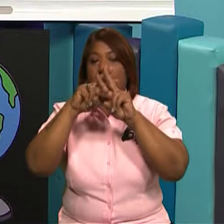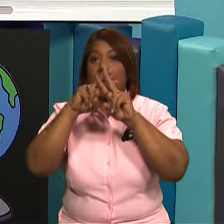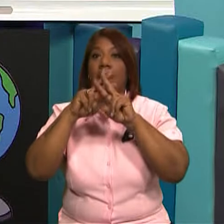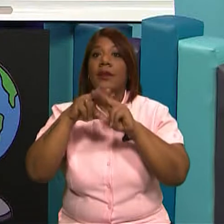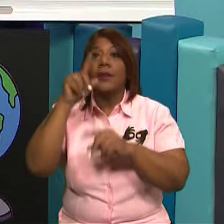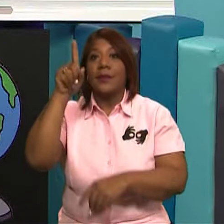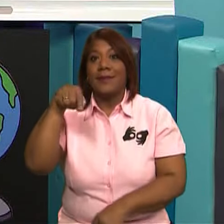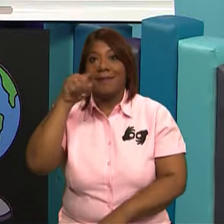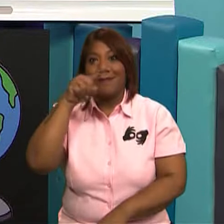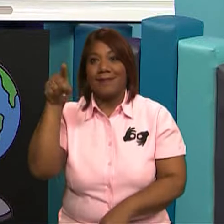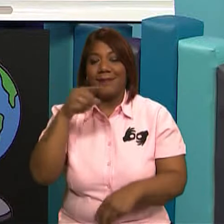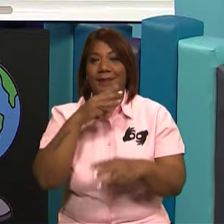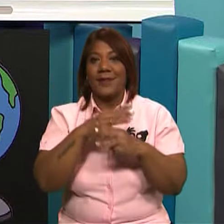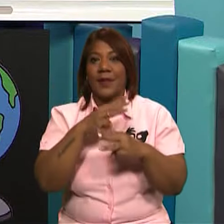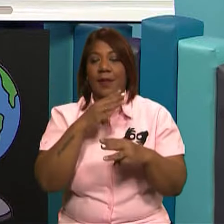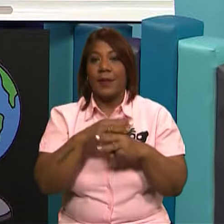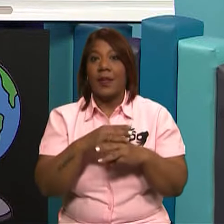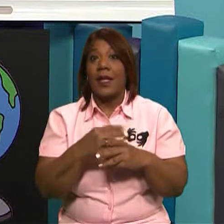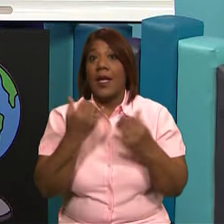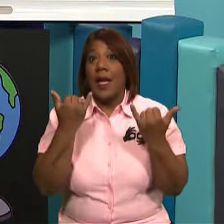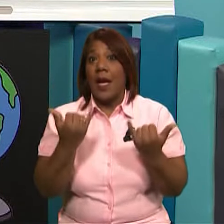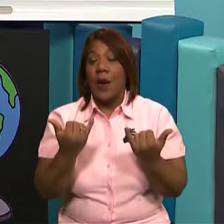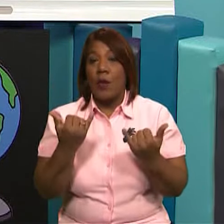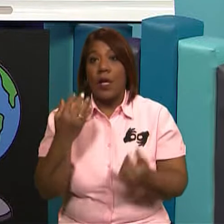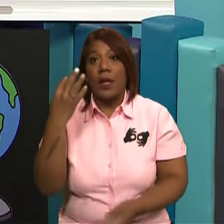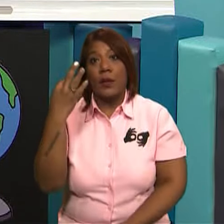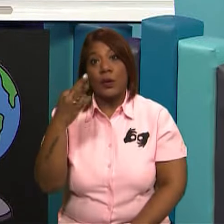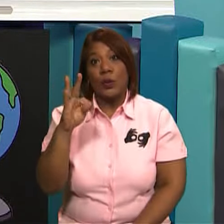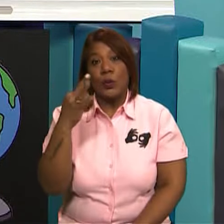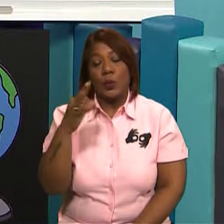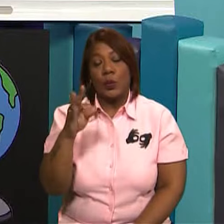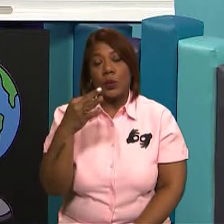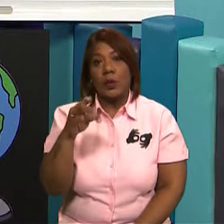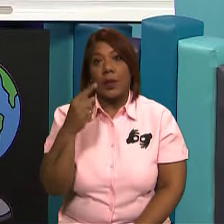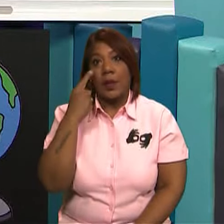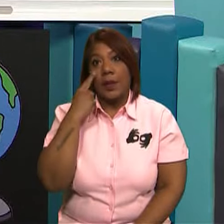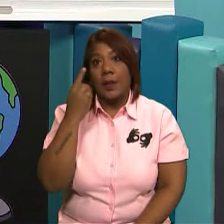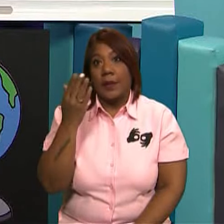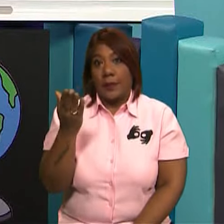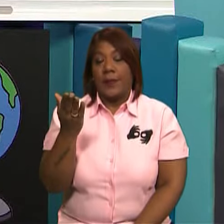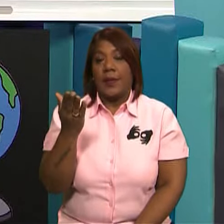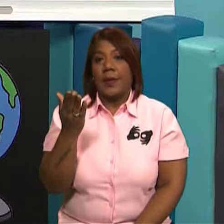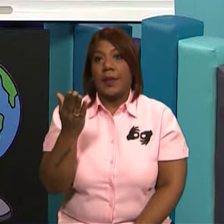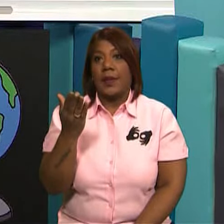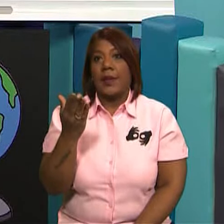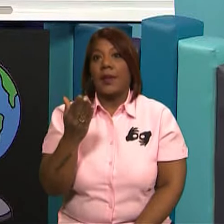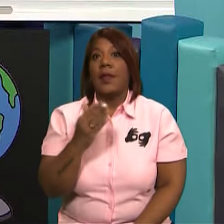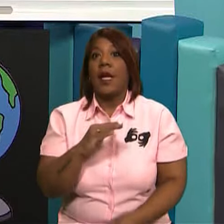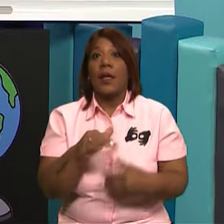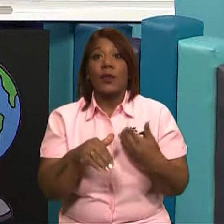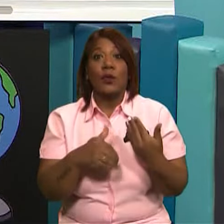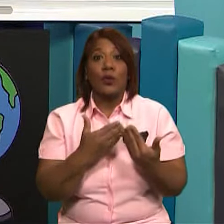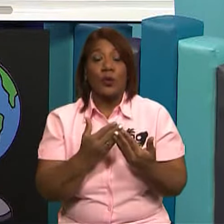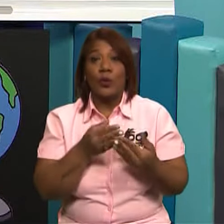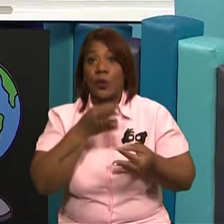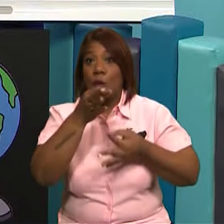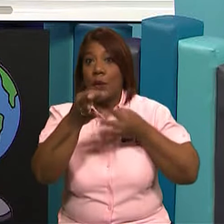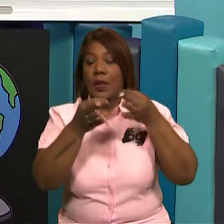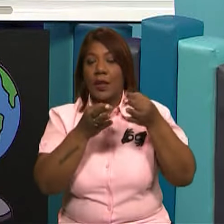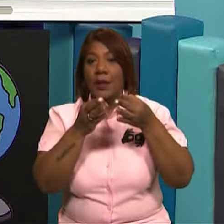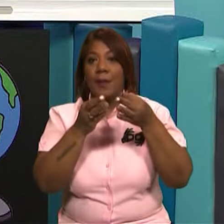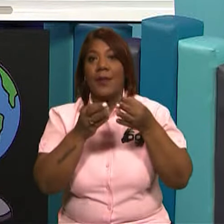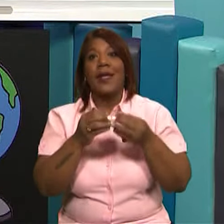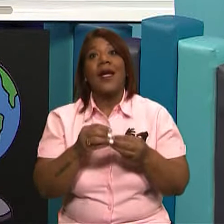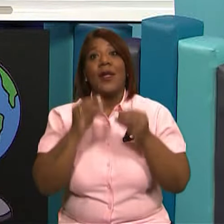salida, encontramos la siguiente situación por resolver, donde vamos a aplicar cualquiera de las estrategias que hemos aprendido durante la clase. Toma